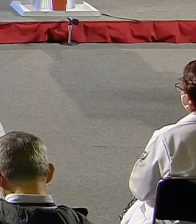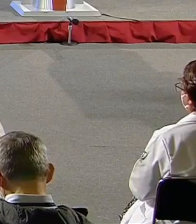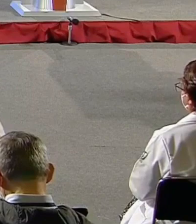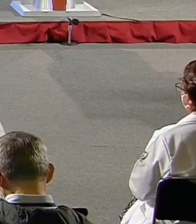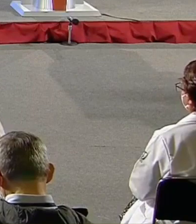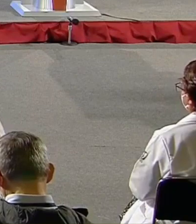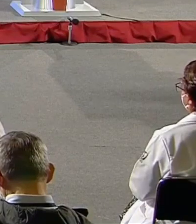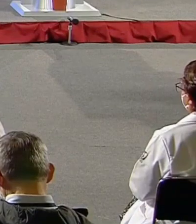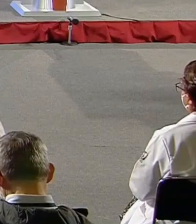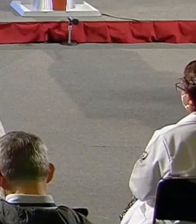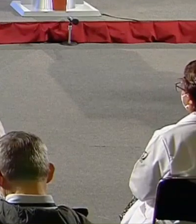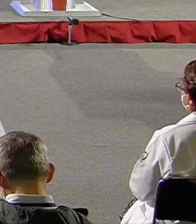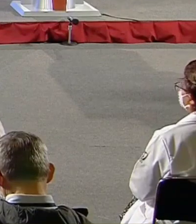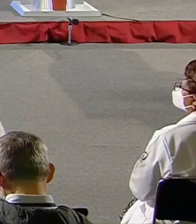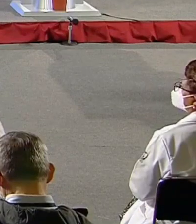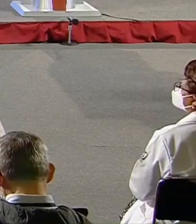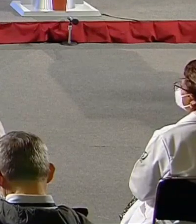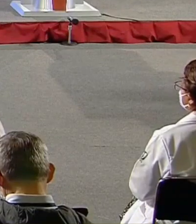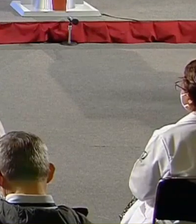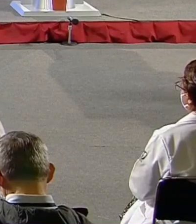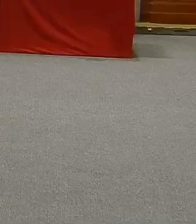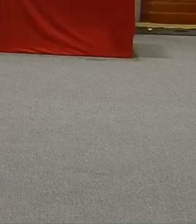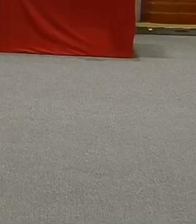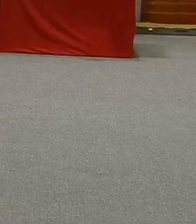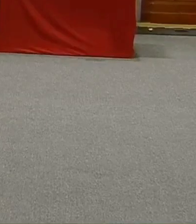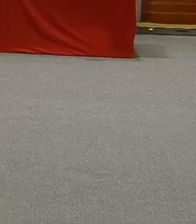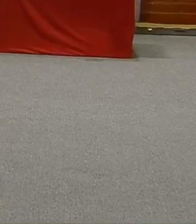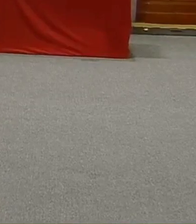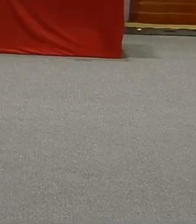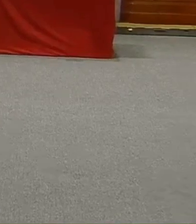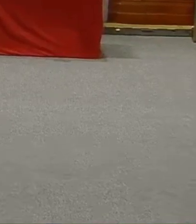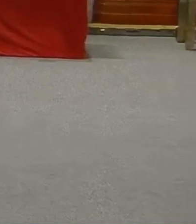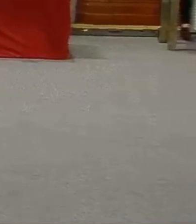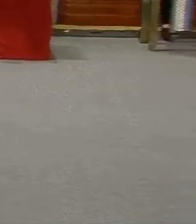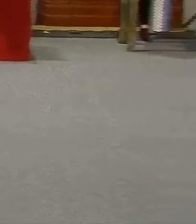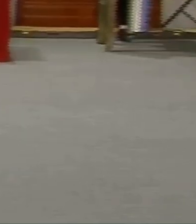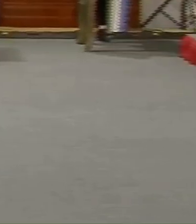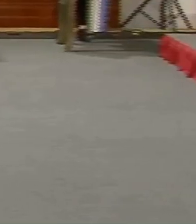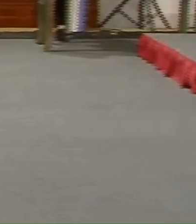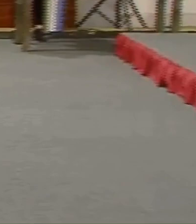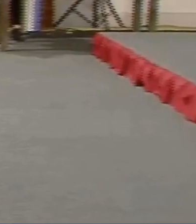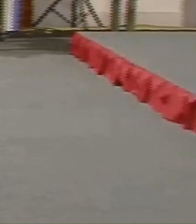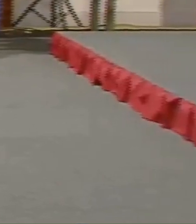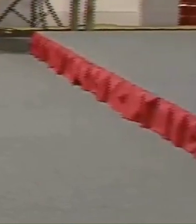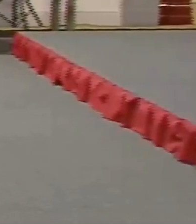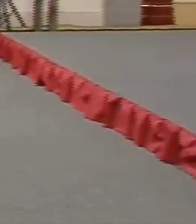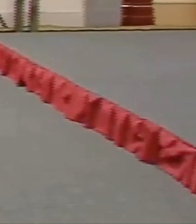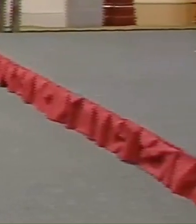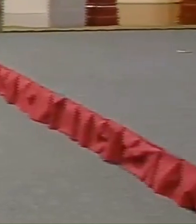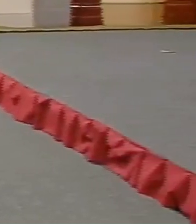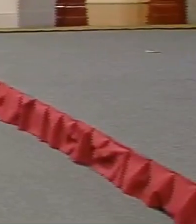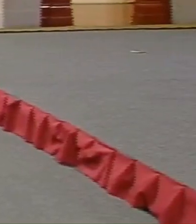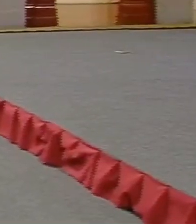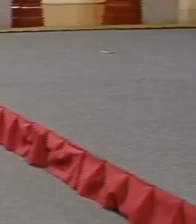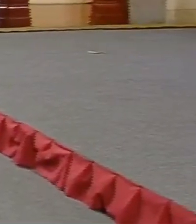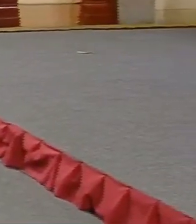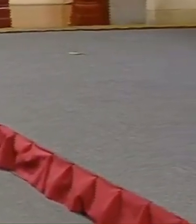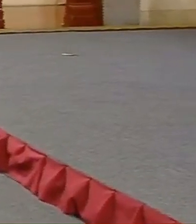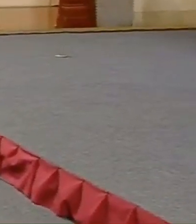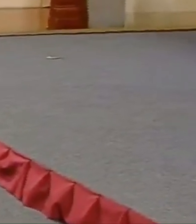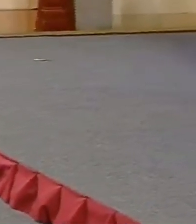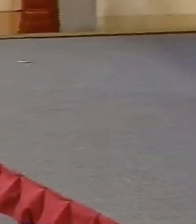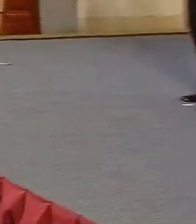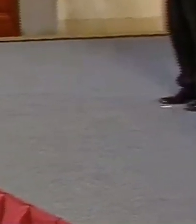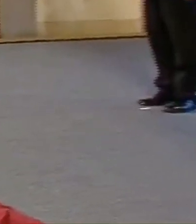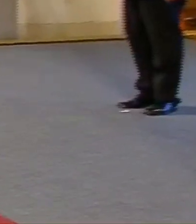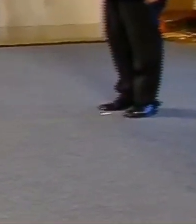ha colaborado para alimentar a los pacientes que no pueden hacerlo por ellos mismos y es descrito como el que